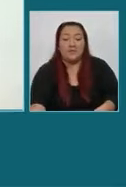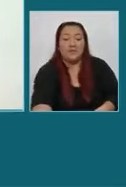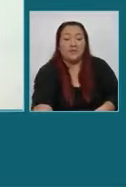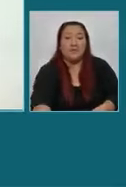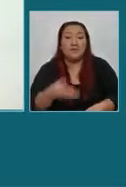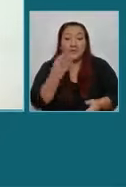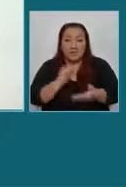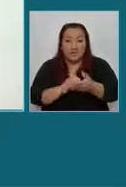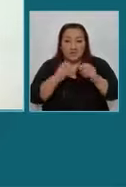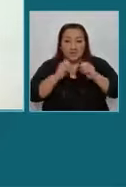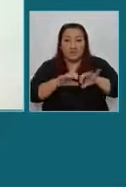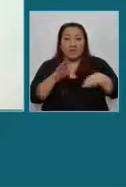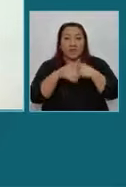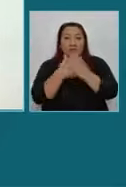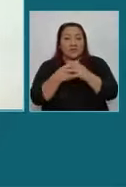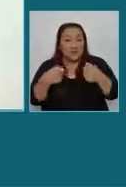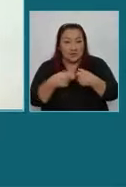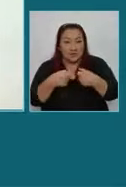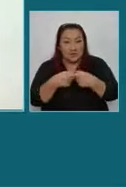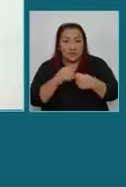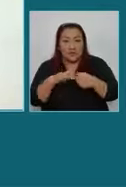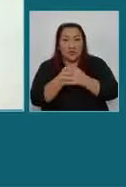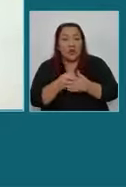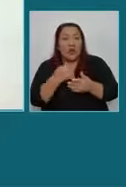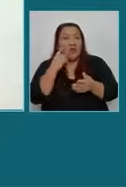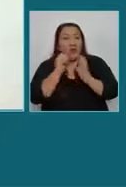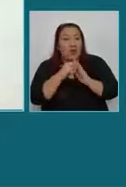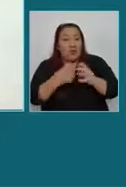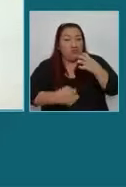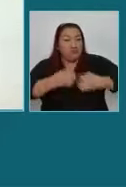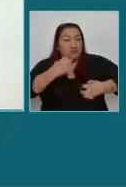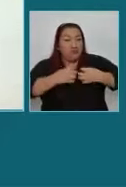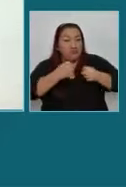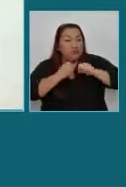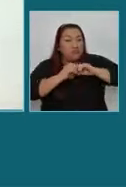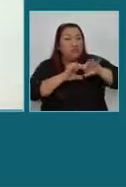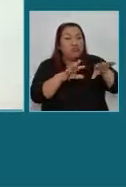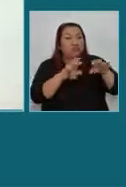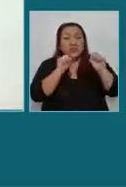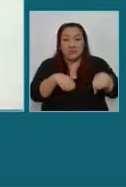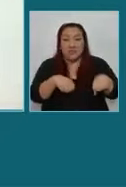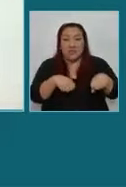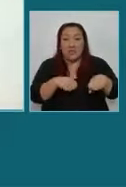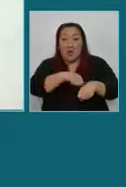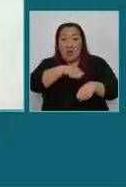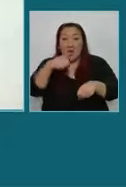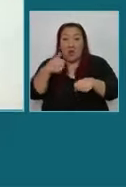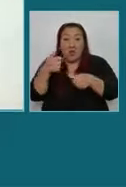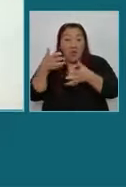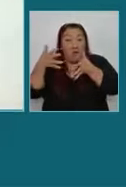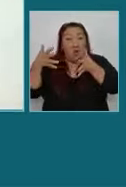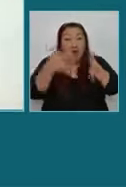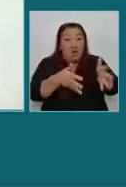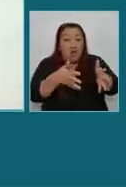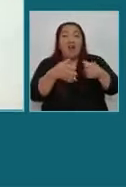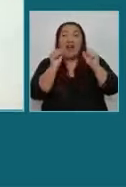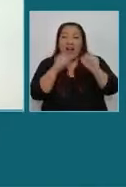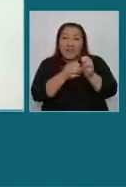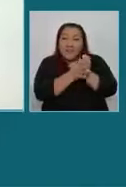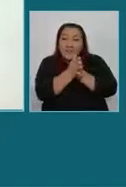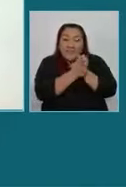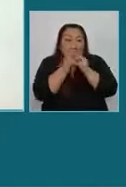que más rápido viaja en las redes sociales, a diferencia que el amor. Los posteos que provocan enojo y odio terminan siendo aquellos